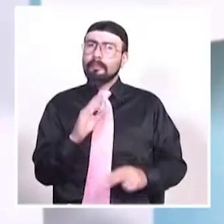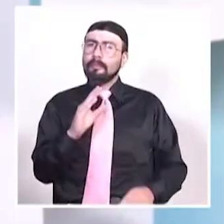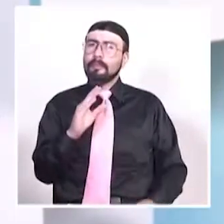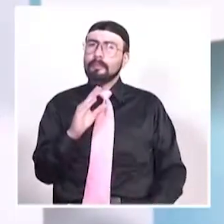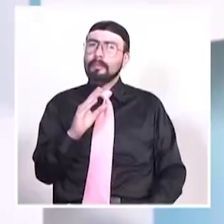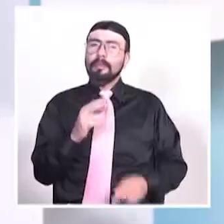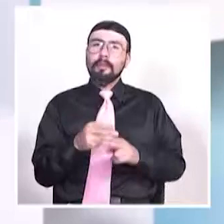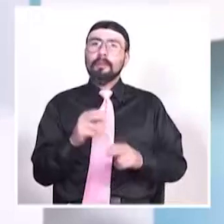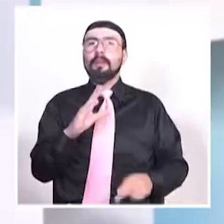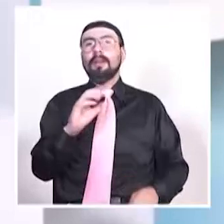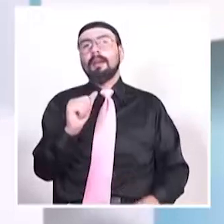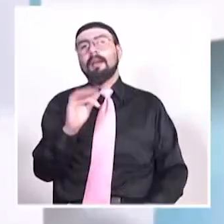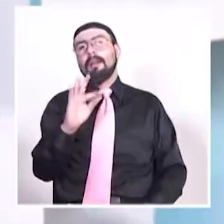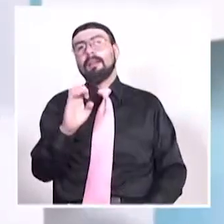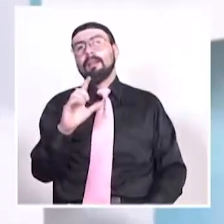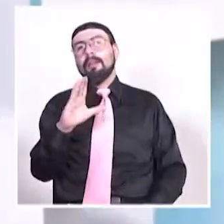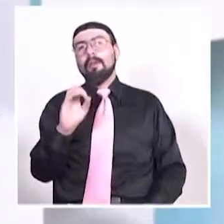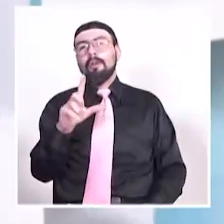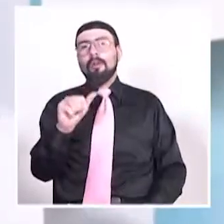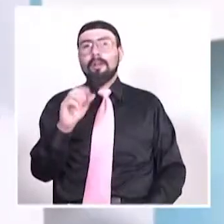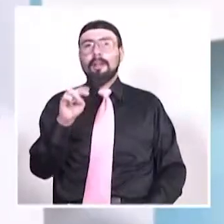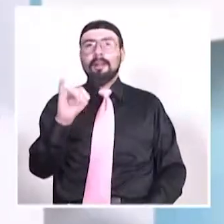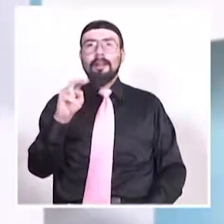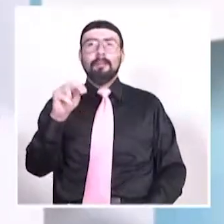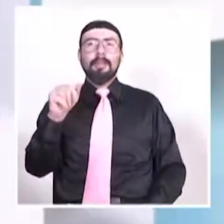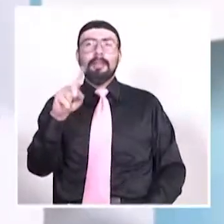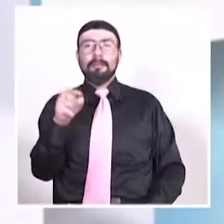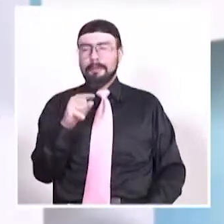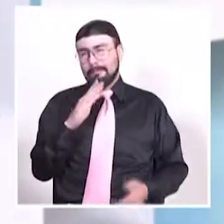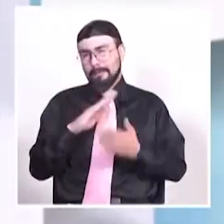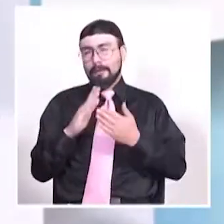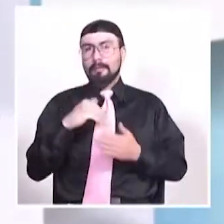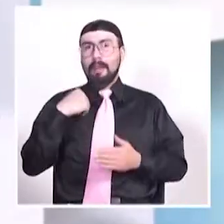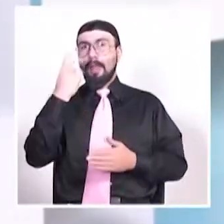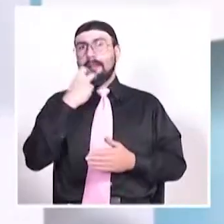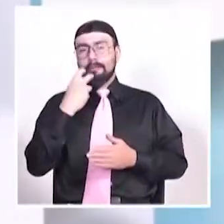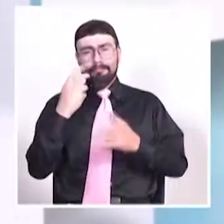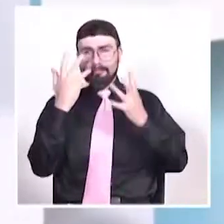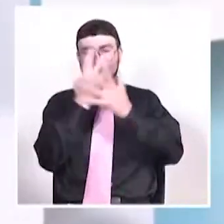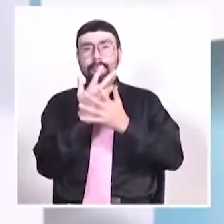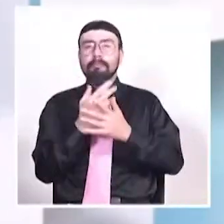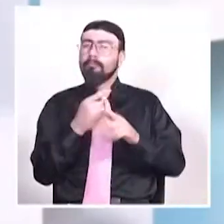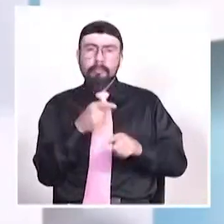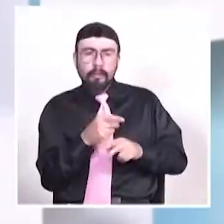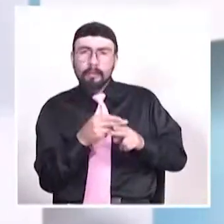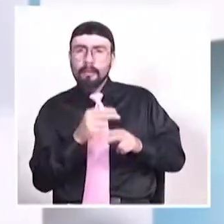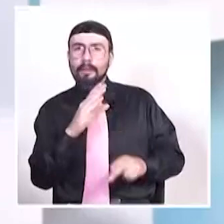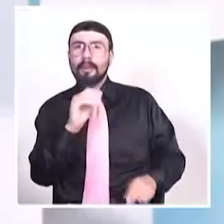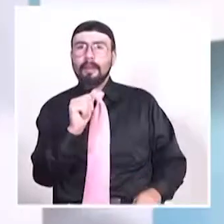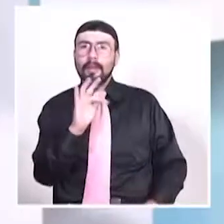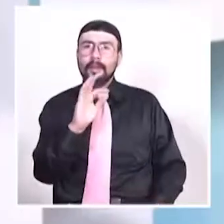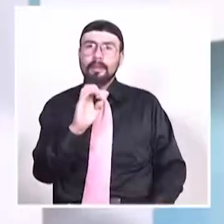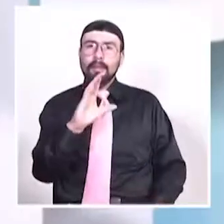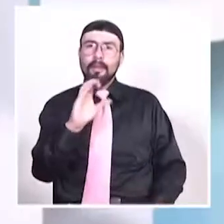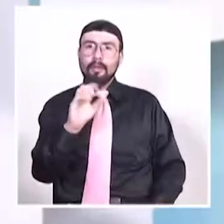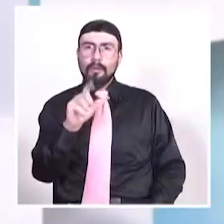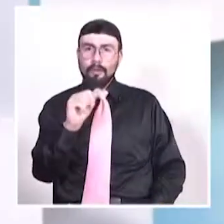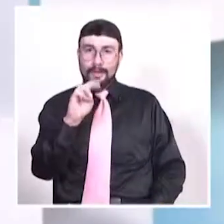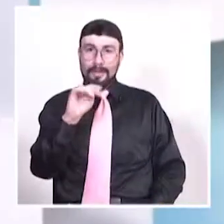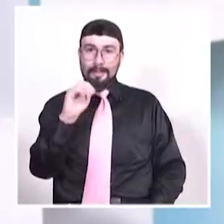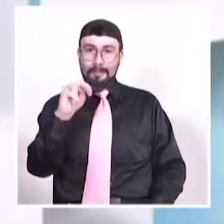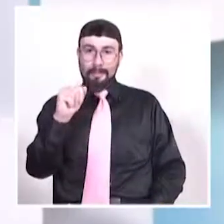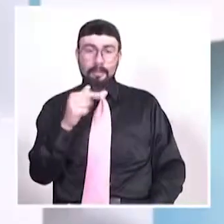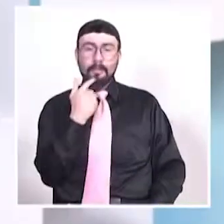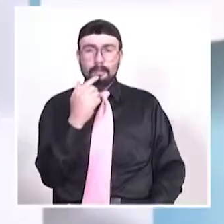por catecolaminas. Me perdona que se me enredó la lengua. Esas catecolaminas pueden producir pues,